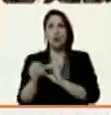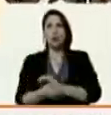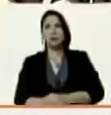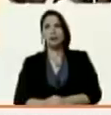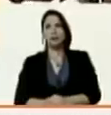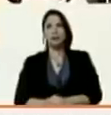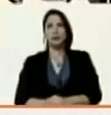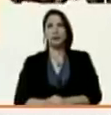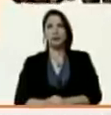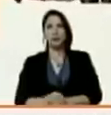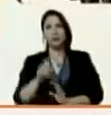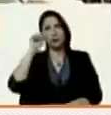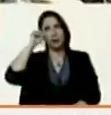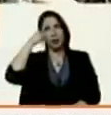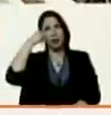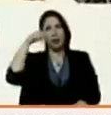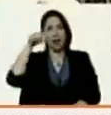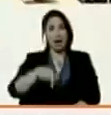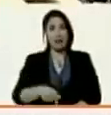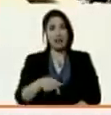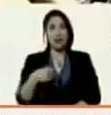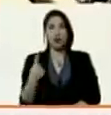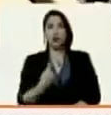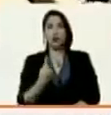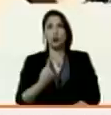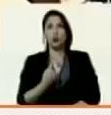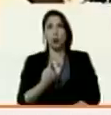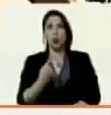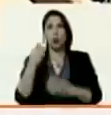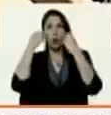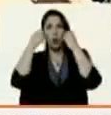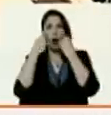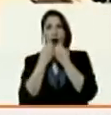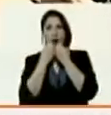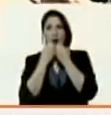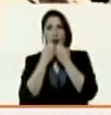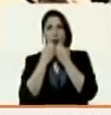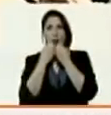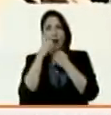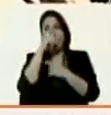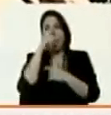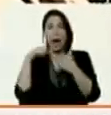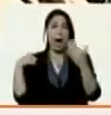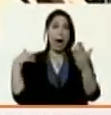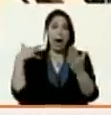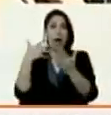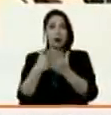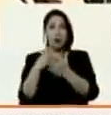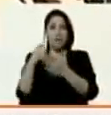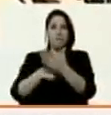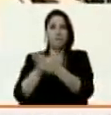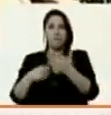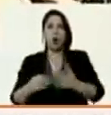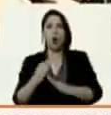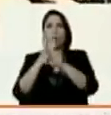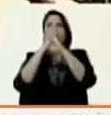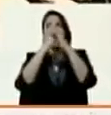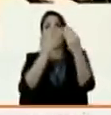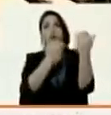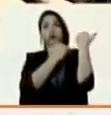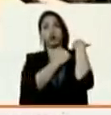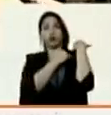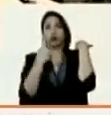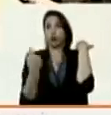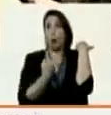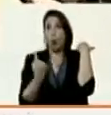recuerda que aquí aquí estuvo solo fidel castro durante con un bloqueo a cuestas solo